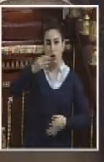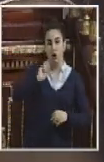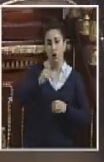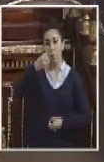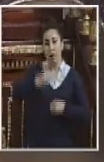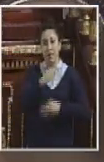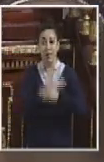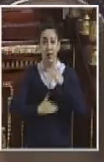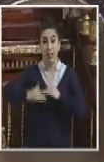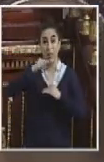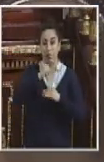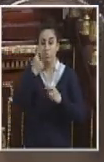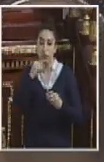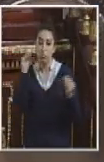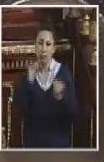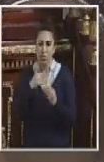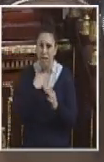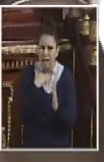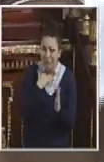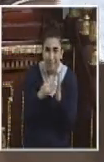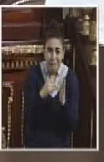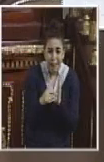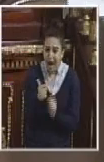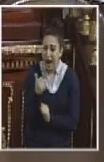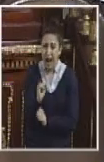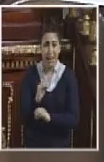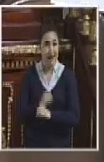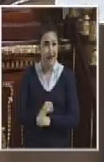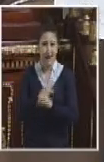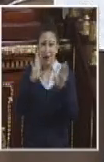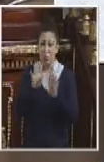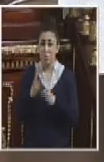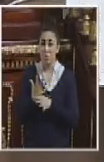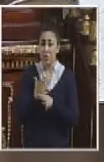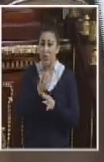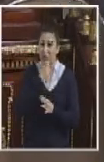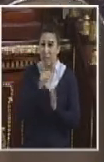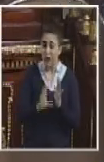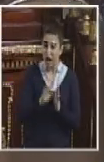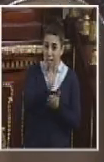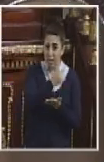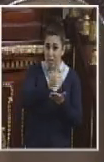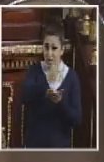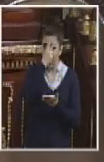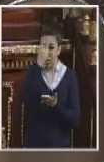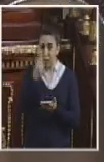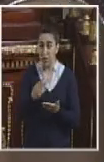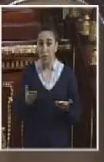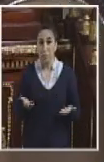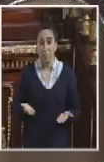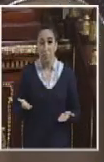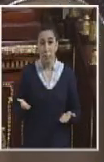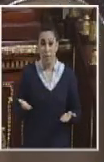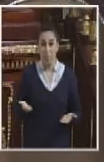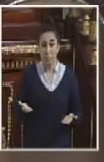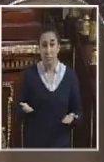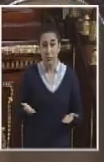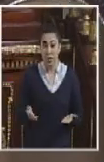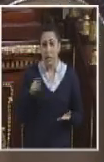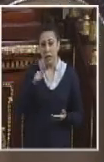Sala Constitucional, estoy leyendo la literalidad de nuestra Constitución Política de la Ciudad de México, en